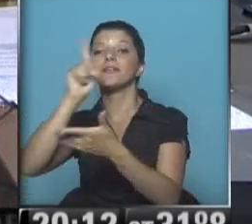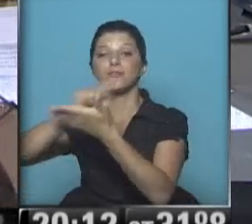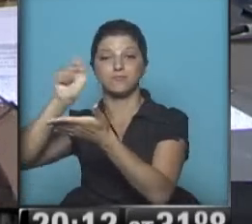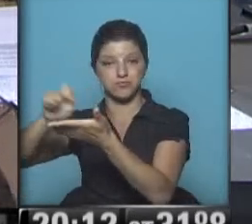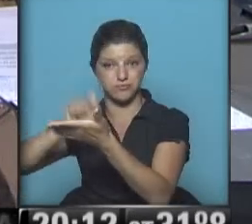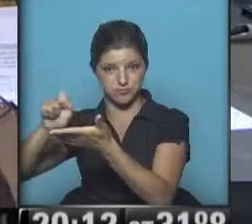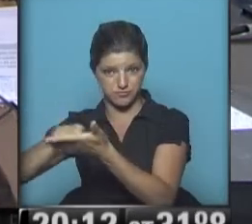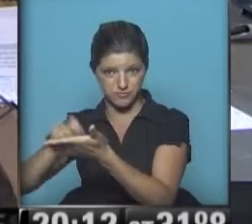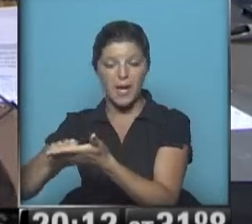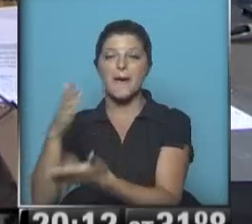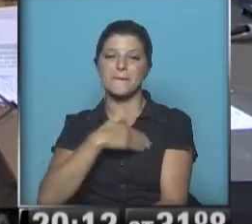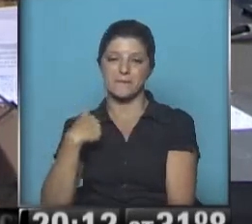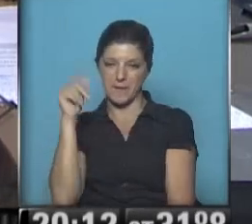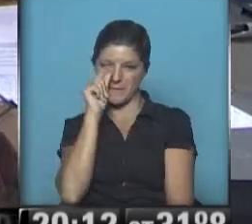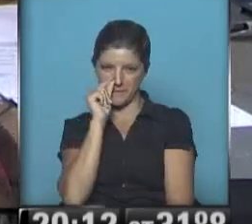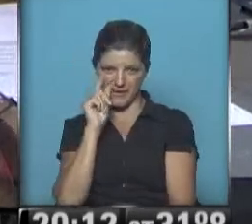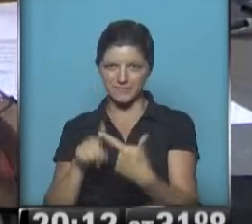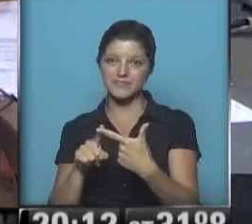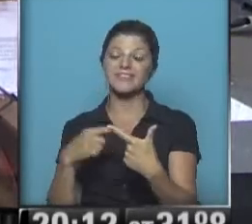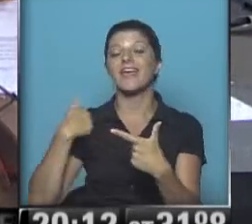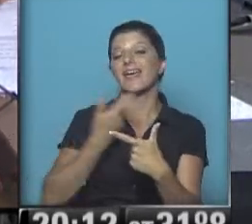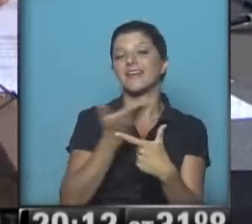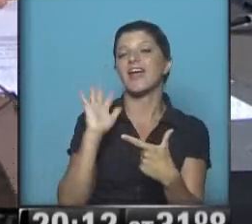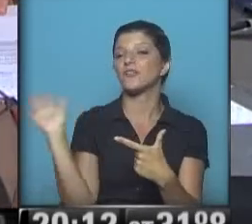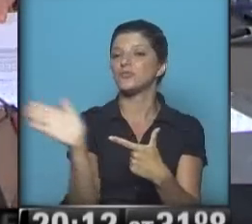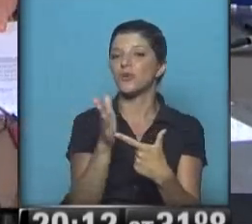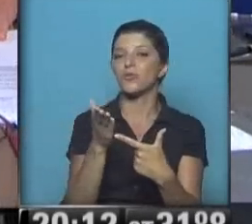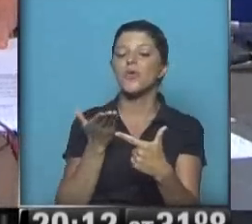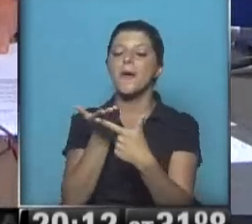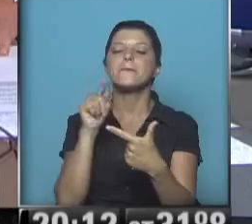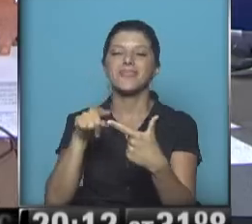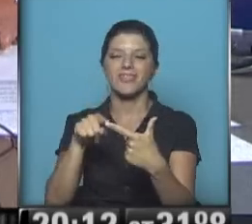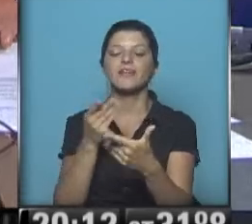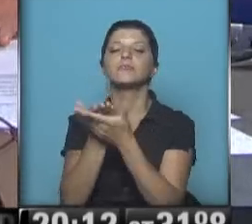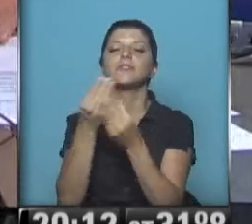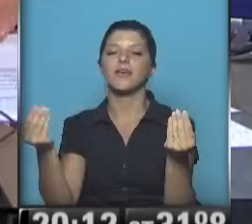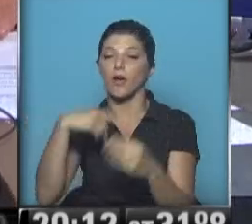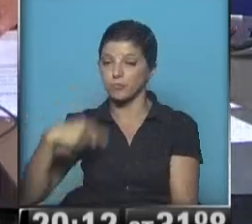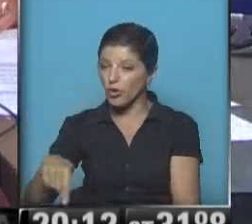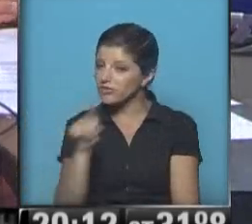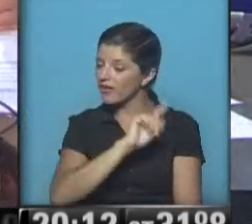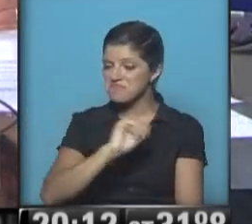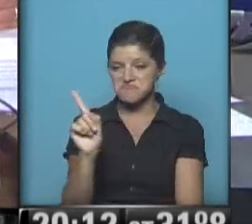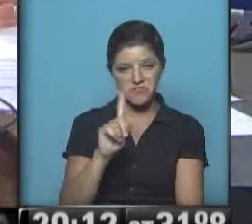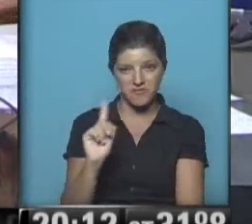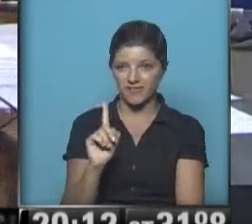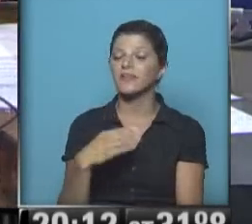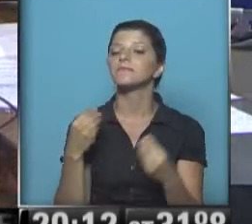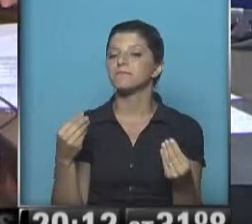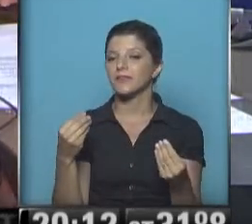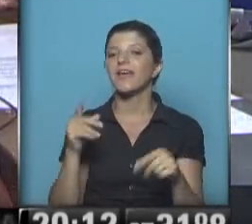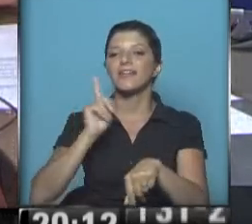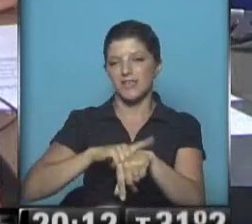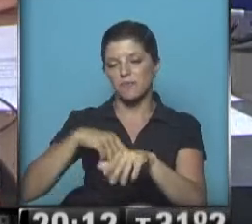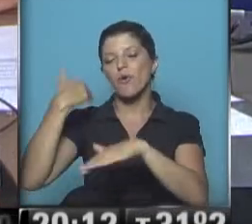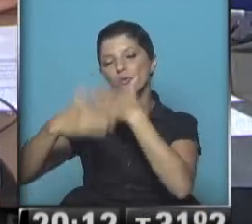que le escriba una carta a sus padres. Y en general, todos los chicos lo que les piden a sus padres no son objetos, no son elementos materiales, sino tiempo